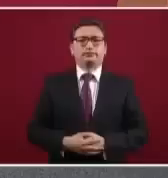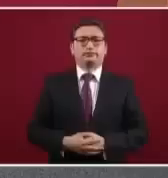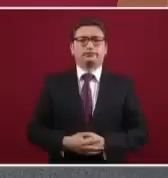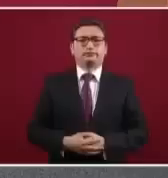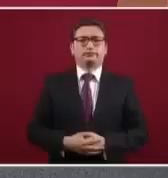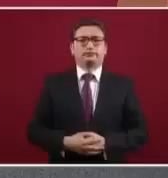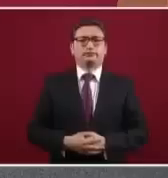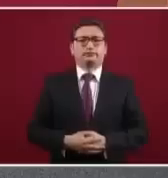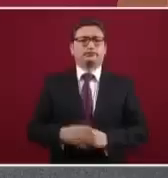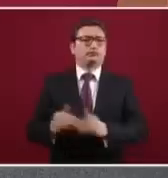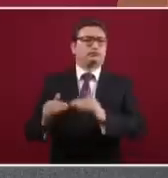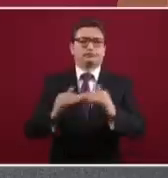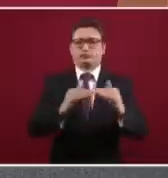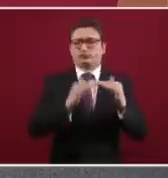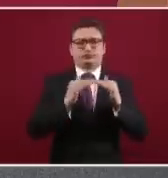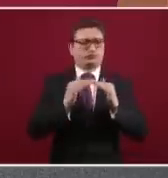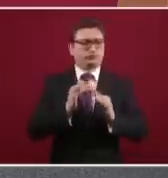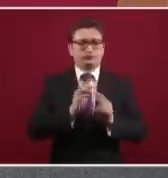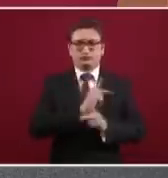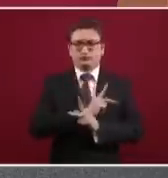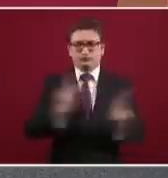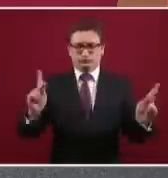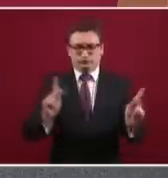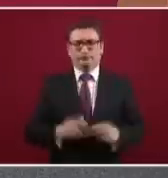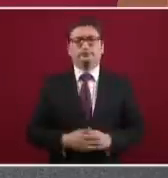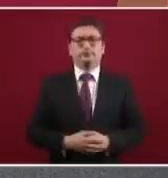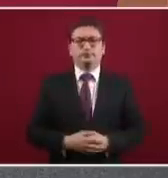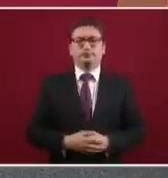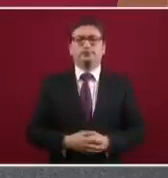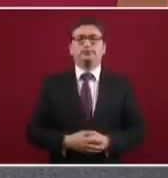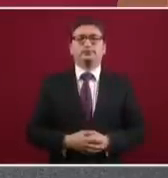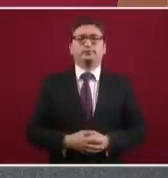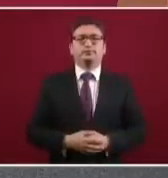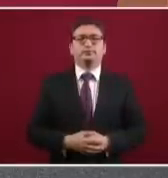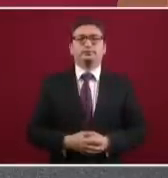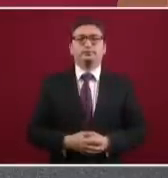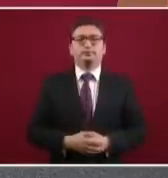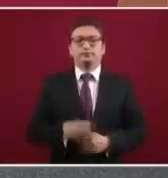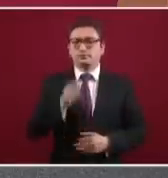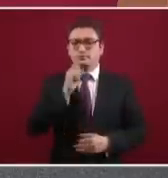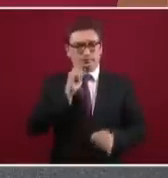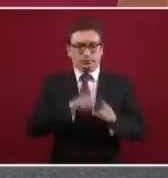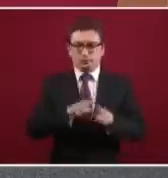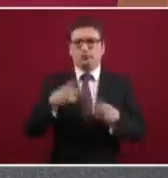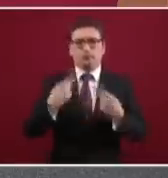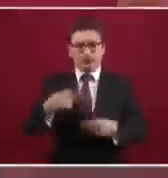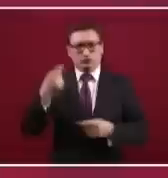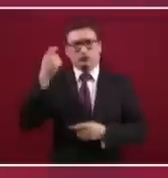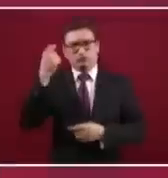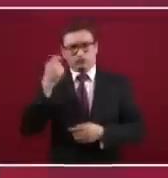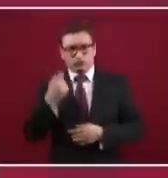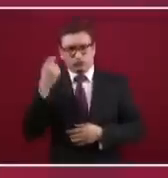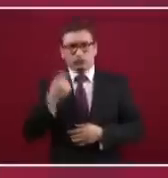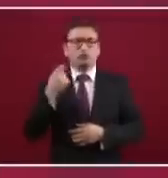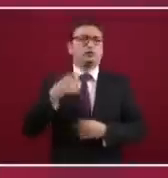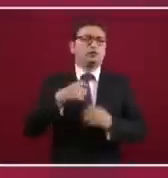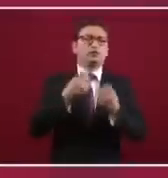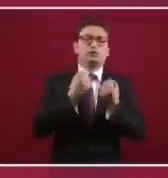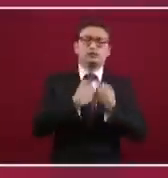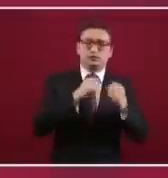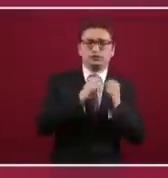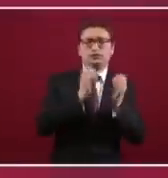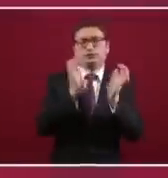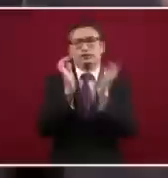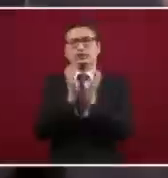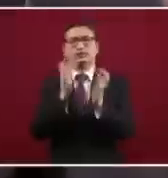es para todos. Esto incluye a jubilados, a pensionados del ISSSTE, del